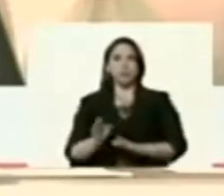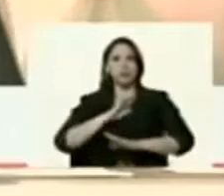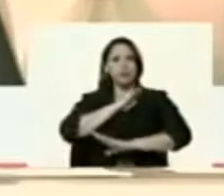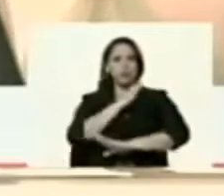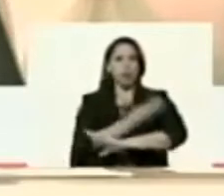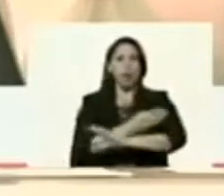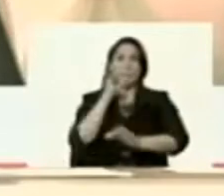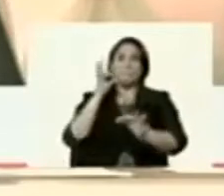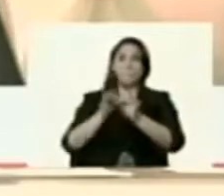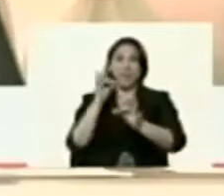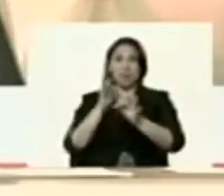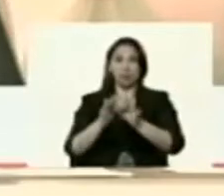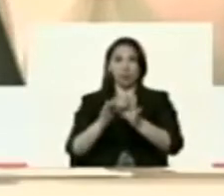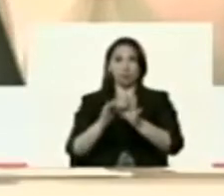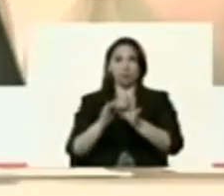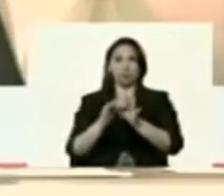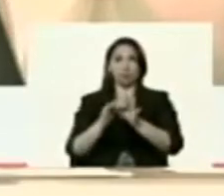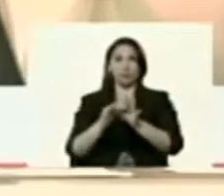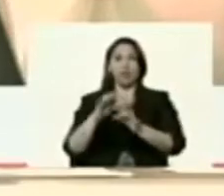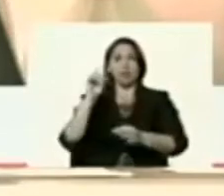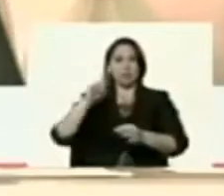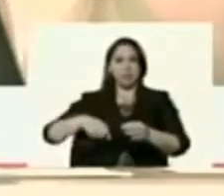el petro, y